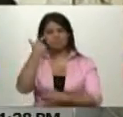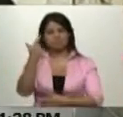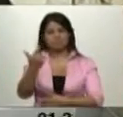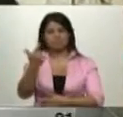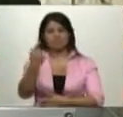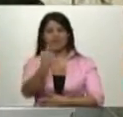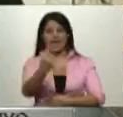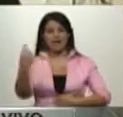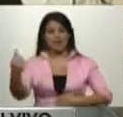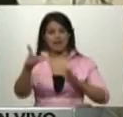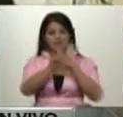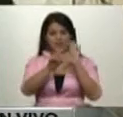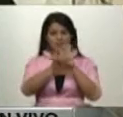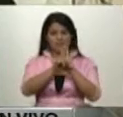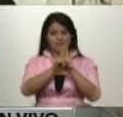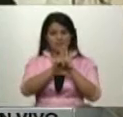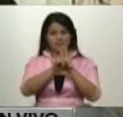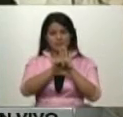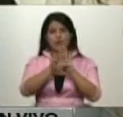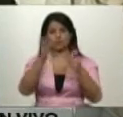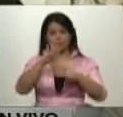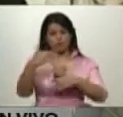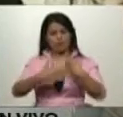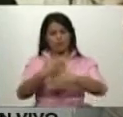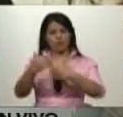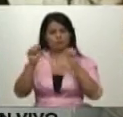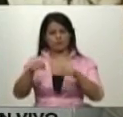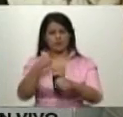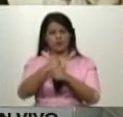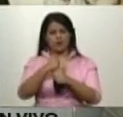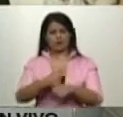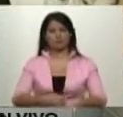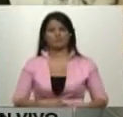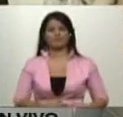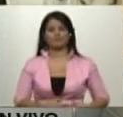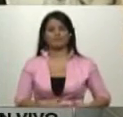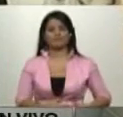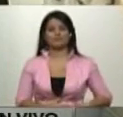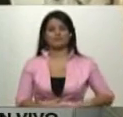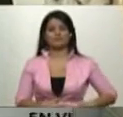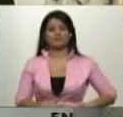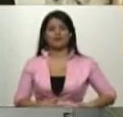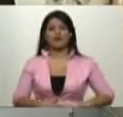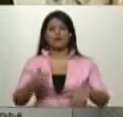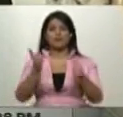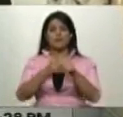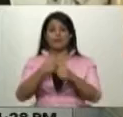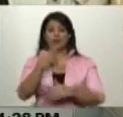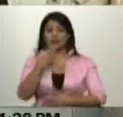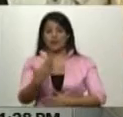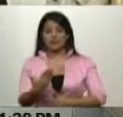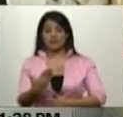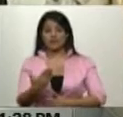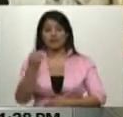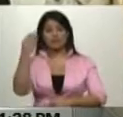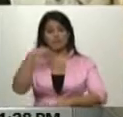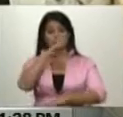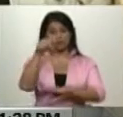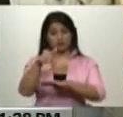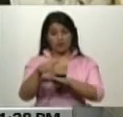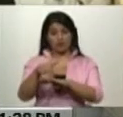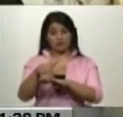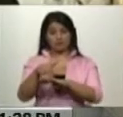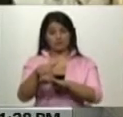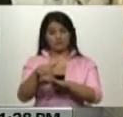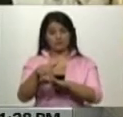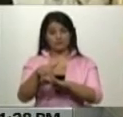cada una de las leyes. Y fuimos avanzando. Lo primero que queremos destacar y agradecerle a nuestra Asamblea Nacional